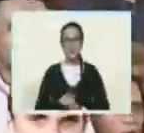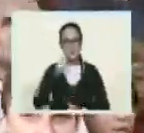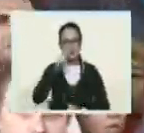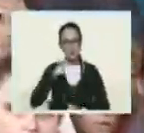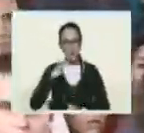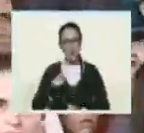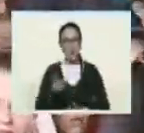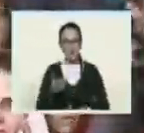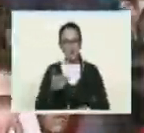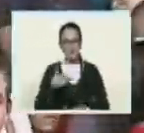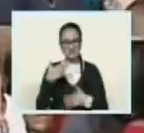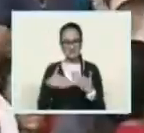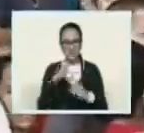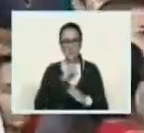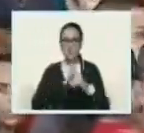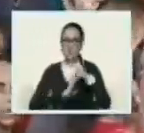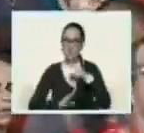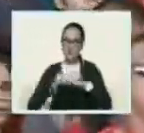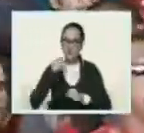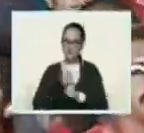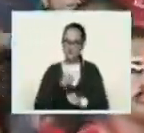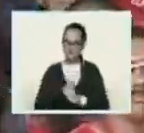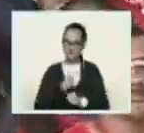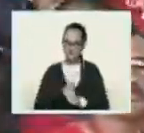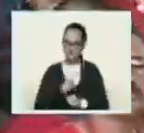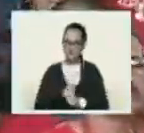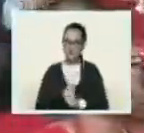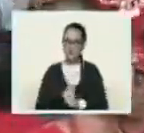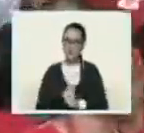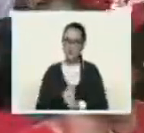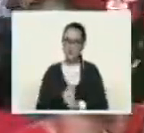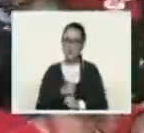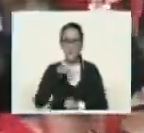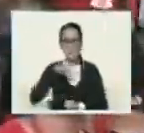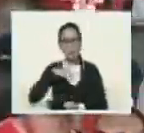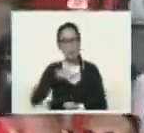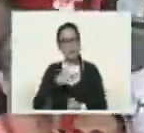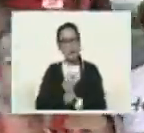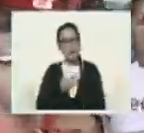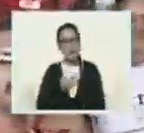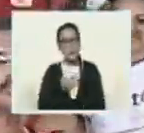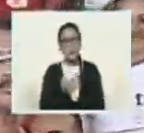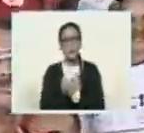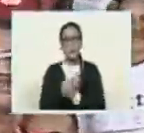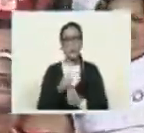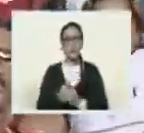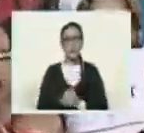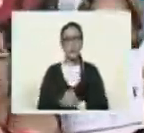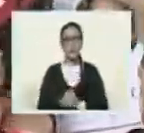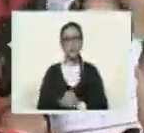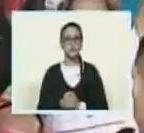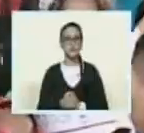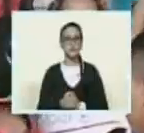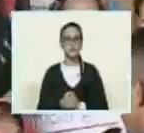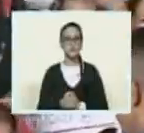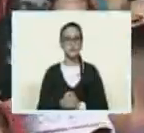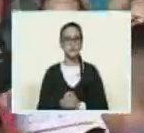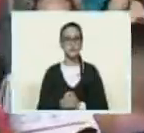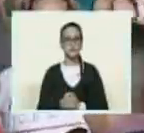honesta, gente humilde, gente amorosa, gente patriota.